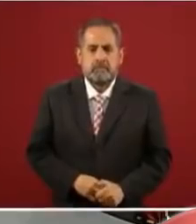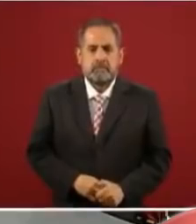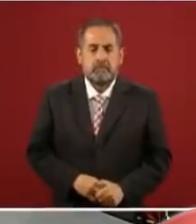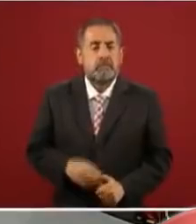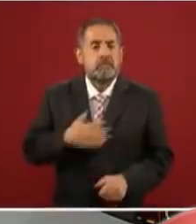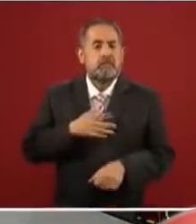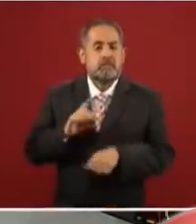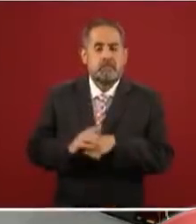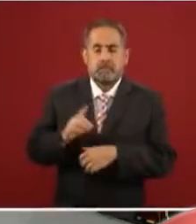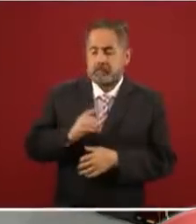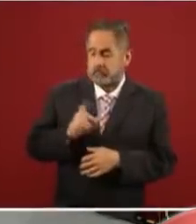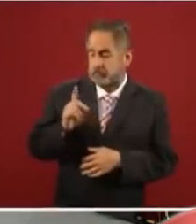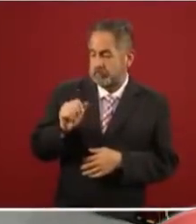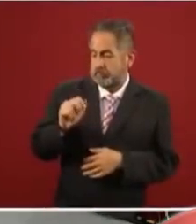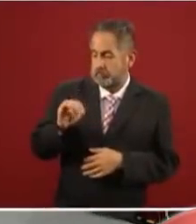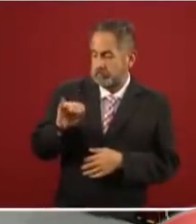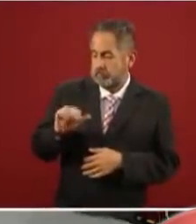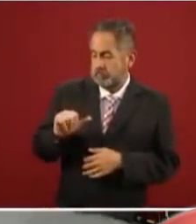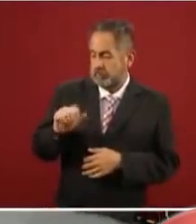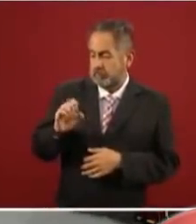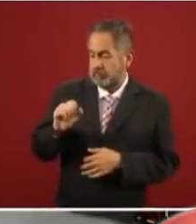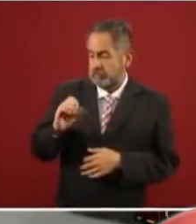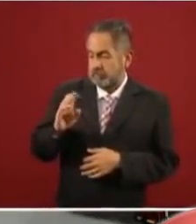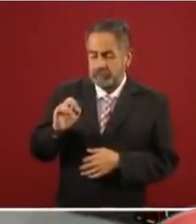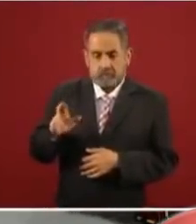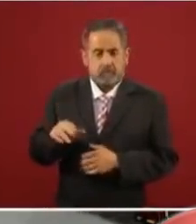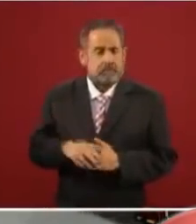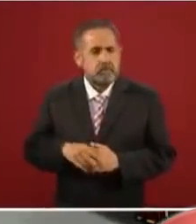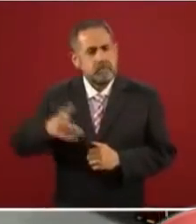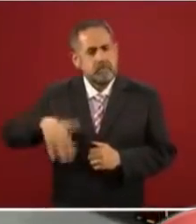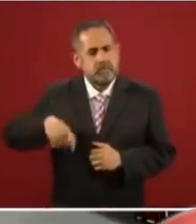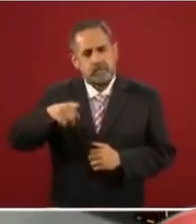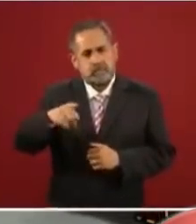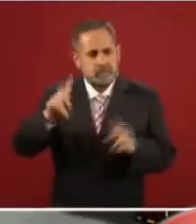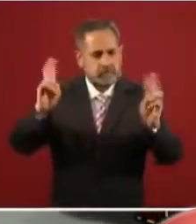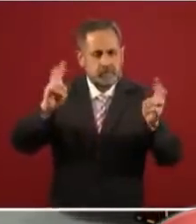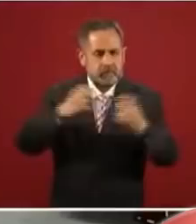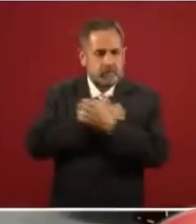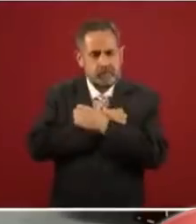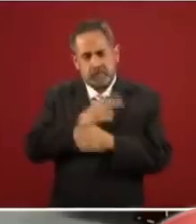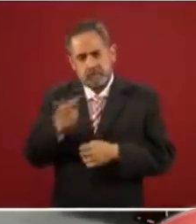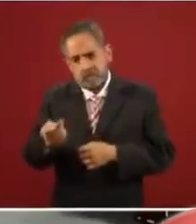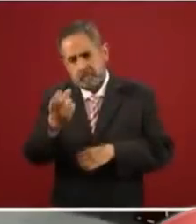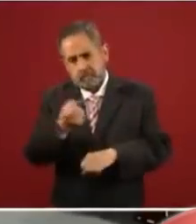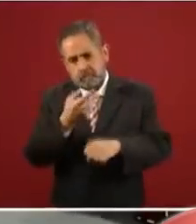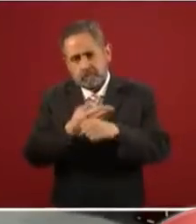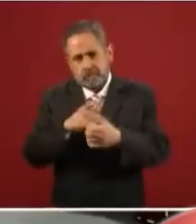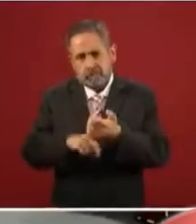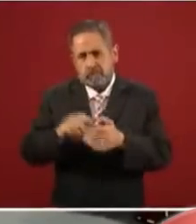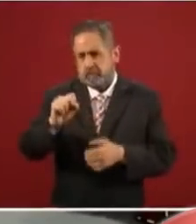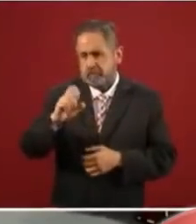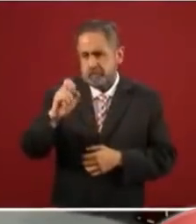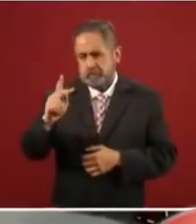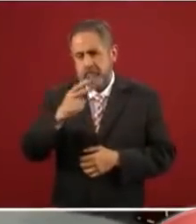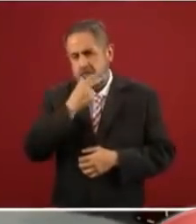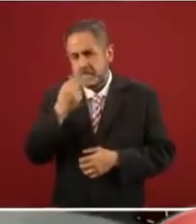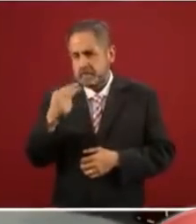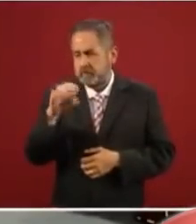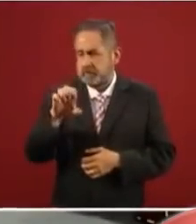Buen día, Dalila Escobar, corresponsal de Tiempo.tv. Preguntarle, ya que hablaban del tema educativo al secretario de Educación Pública, Esteban